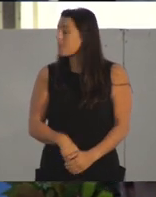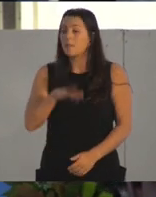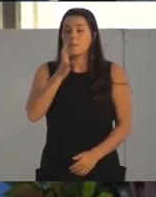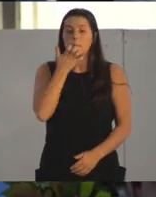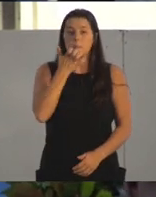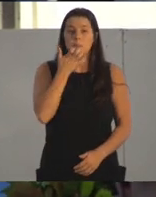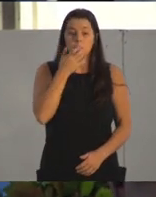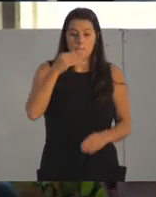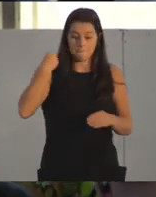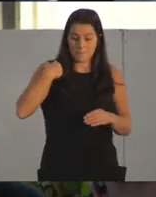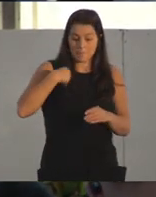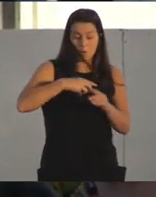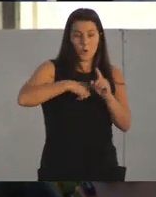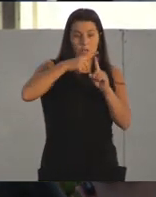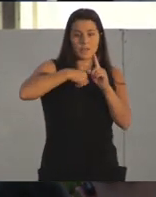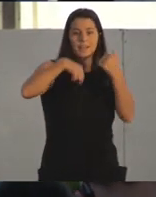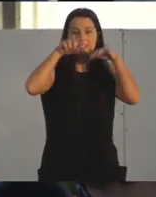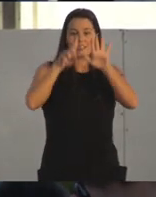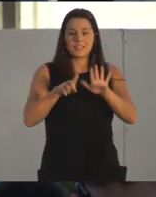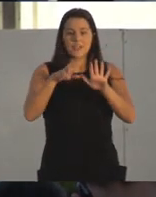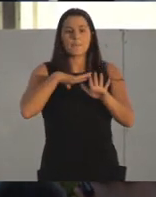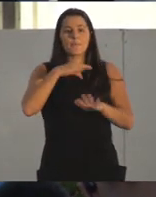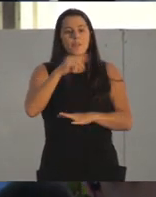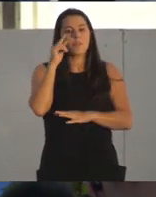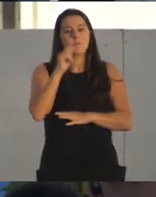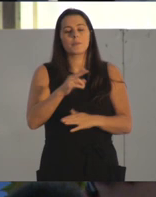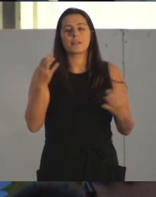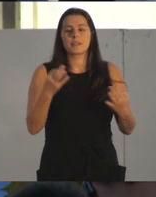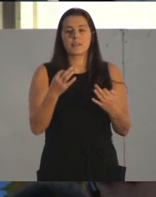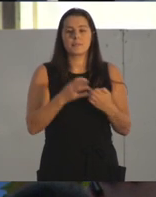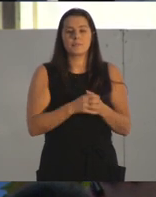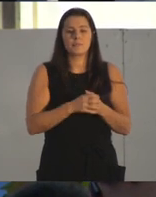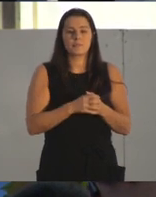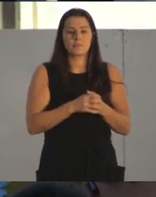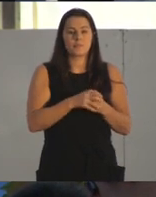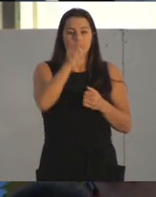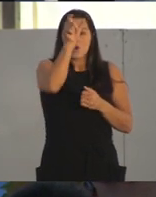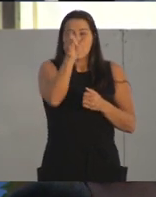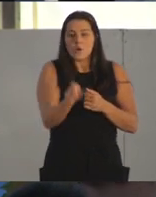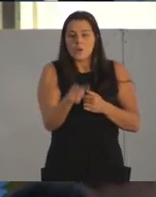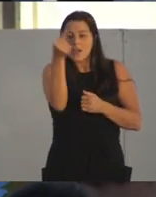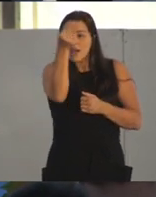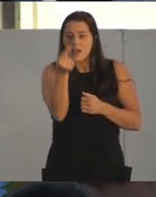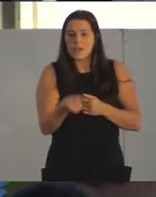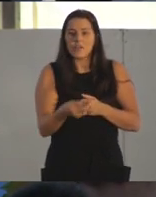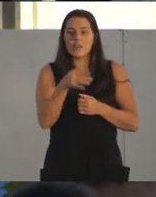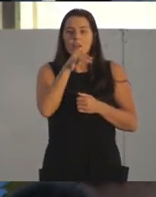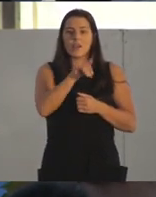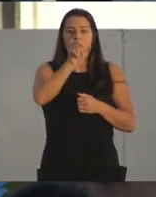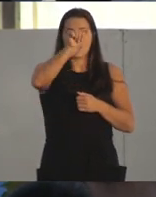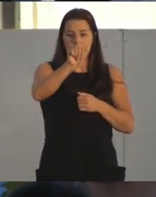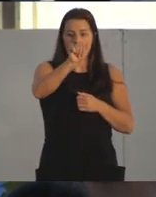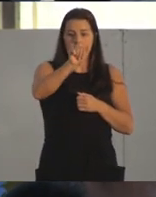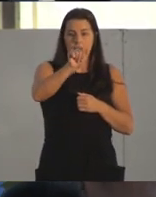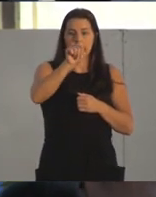el mismo nivel, en el nivel 6, podéis observar que en la columna de arroces hay una A, pues esa A será una A